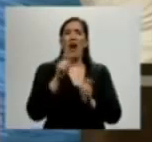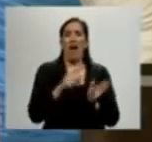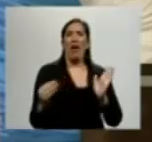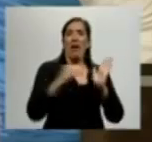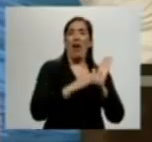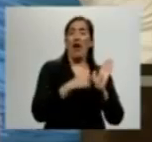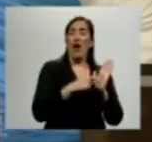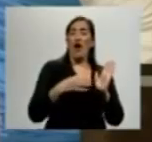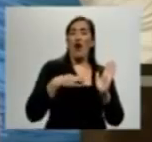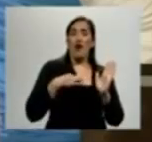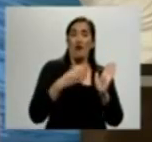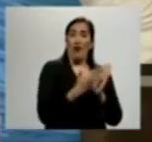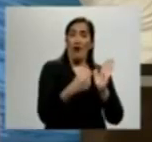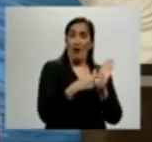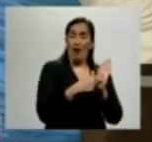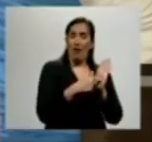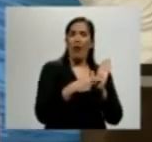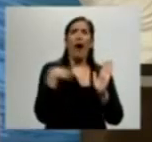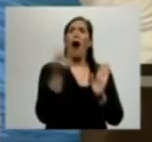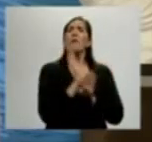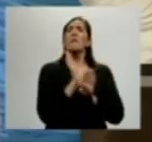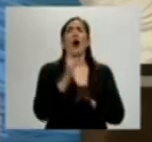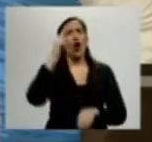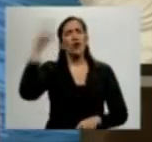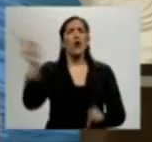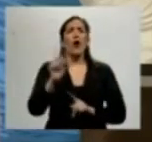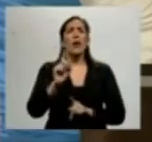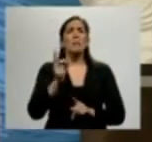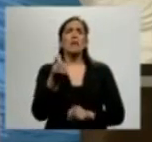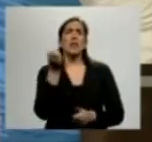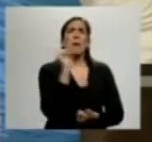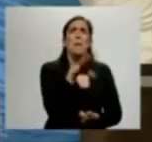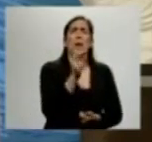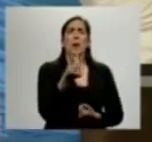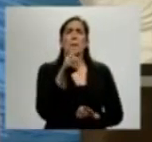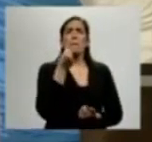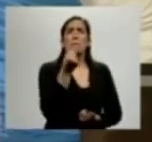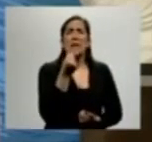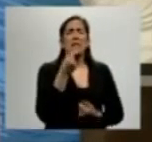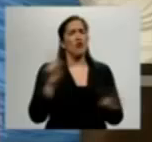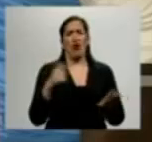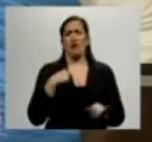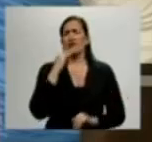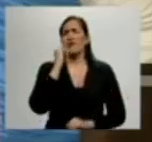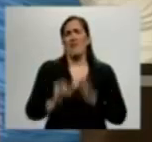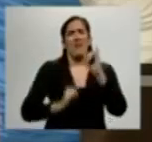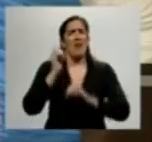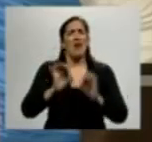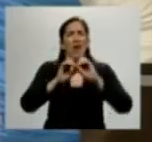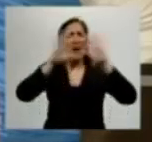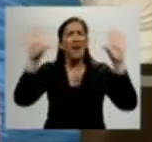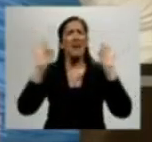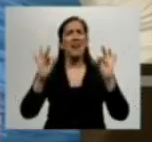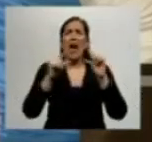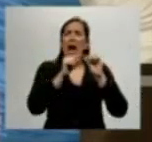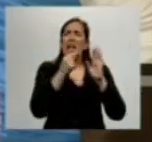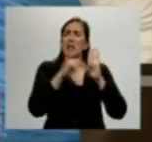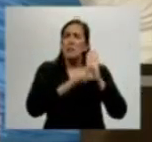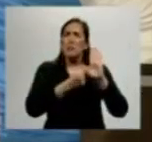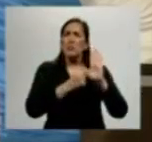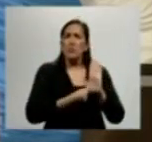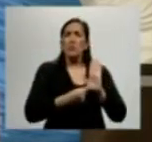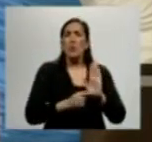código no se iban a respetar los contratos hechos en pesos, los depósitos. Bueno, vamos a aclarar punto por punto y artículo por artículo para